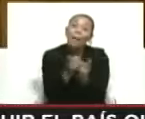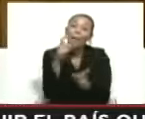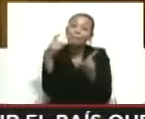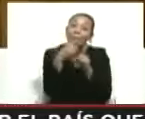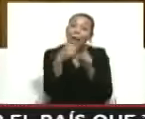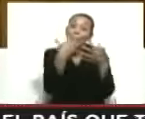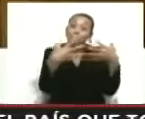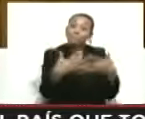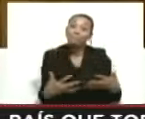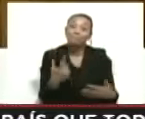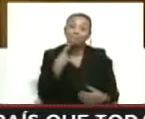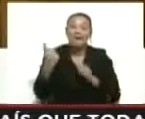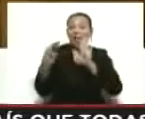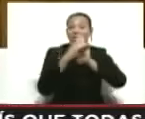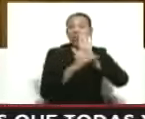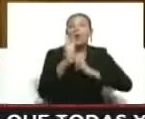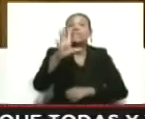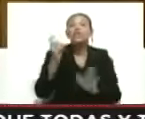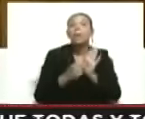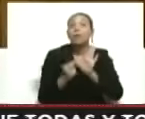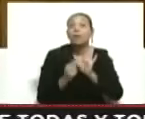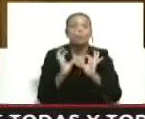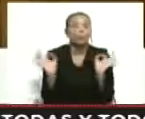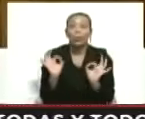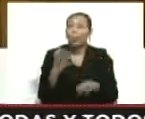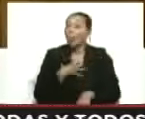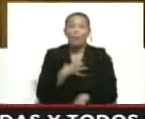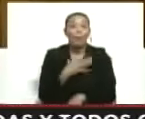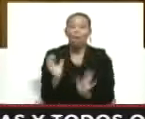debo ser breve porque dice el reglamento que tengo 5 minutos, no me puedo pasar.